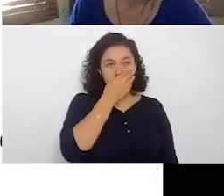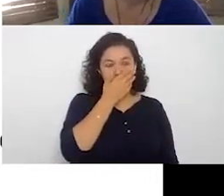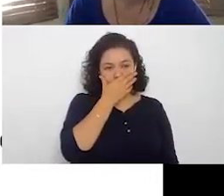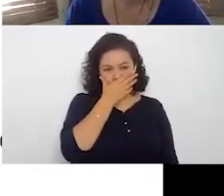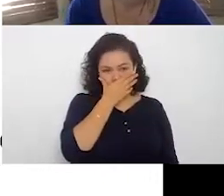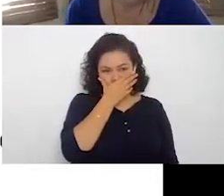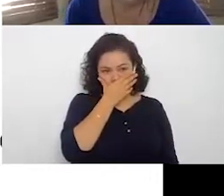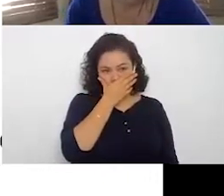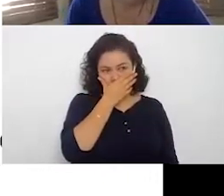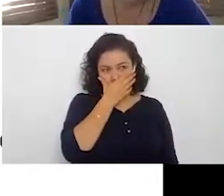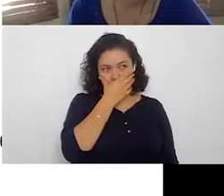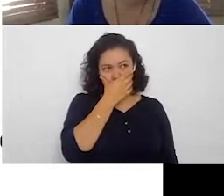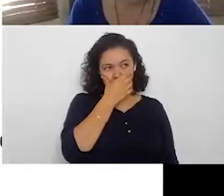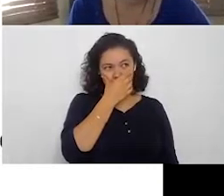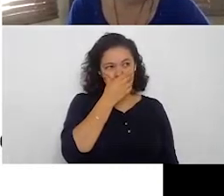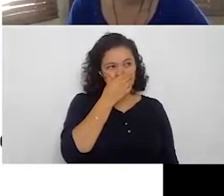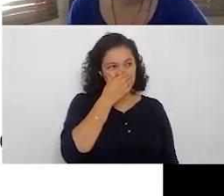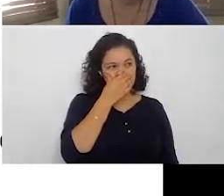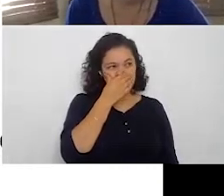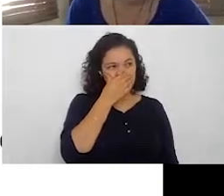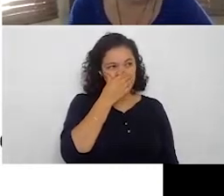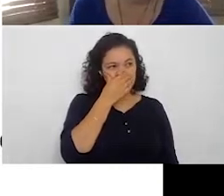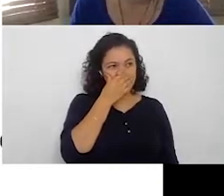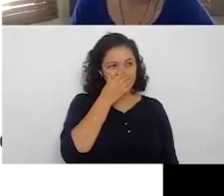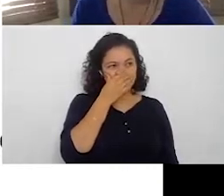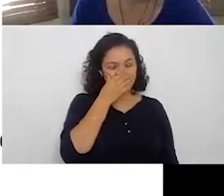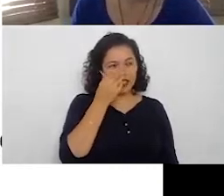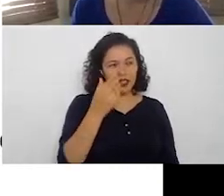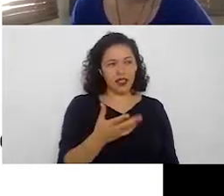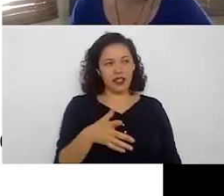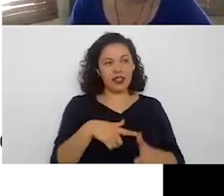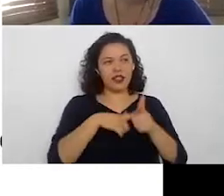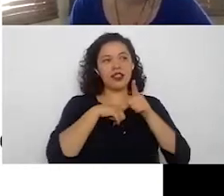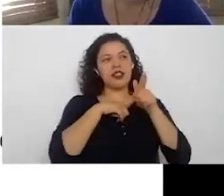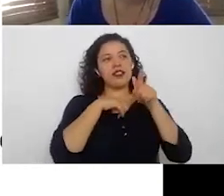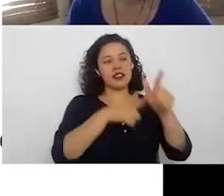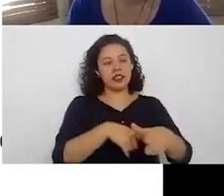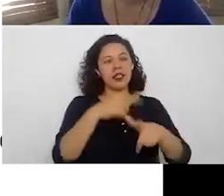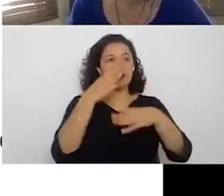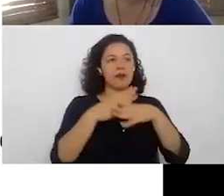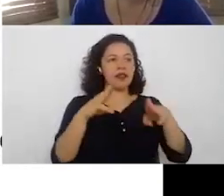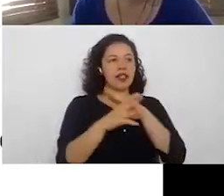Ok, vamos a seguir avanzando porque tenemos mucho material que analizar y que ver.